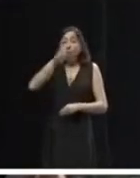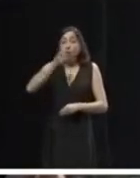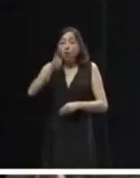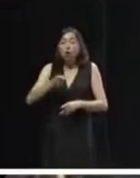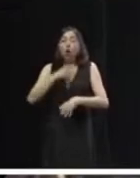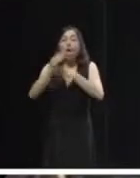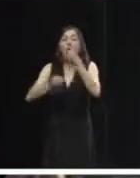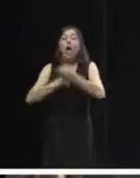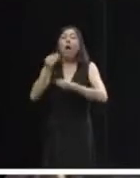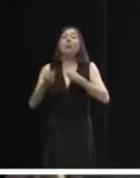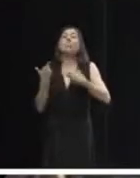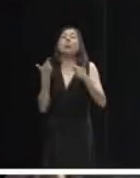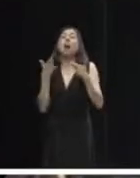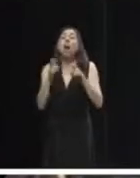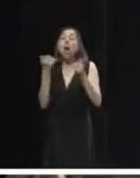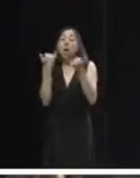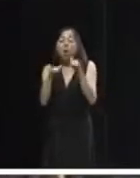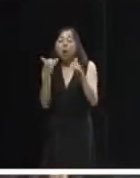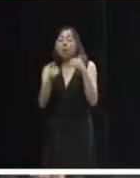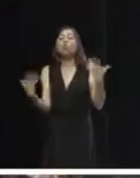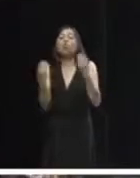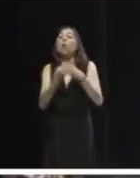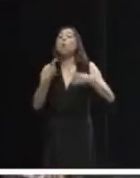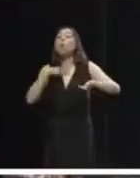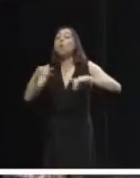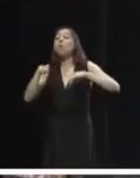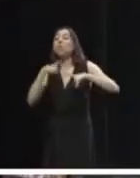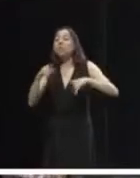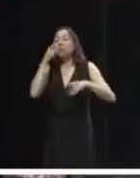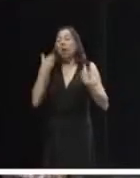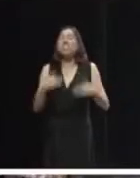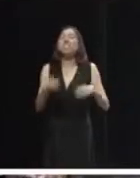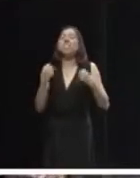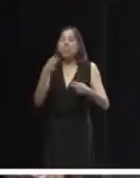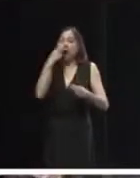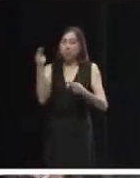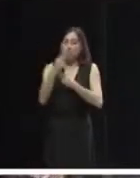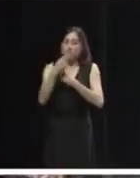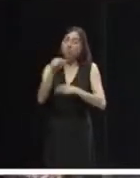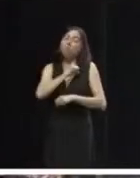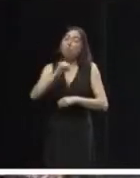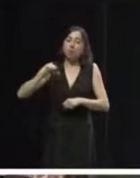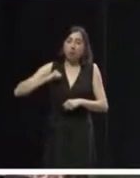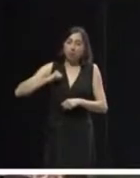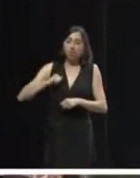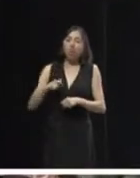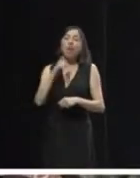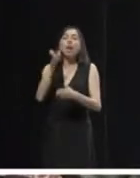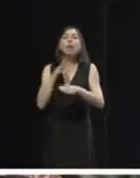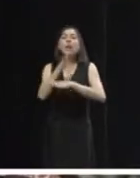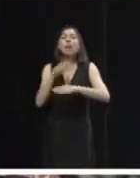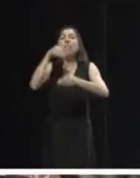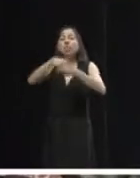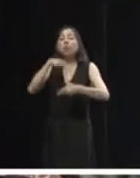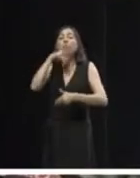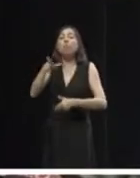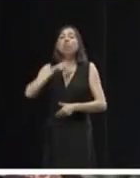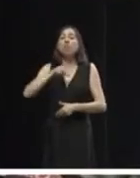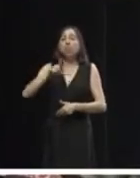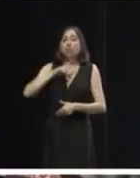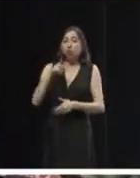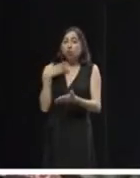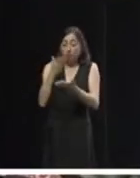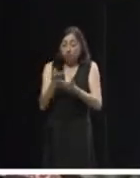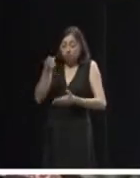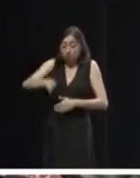directivo de la sanidad privada. Salid a votar por vuestros derechos. Os pido también que votéis a Sumar para que